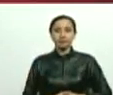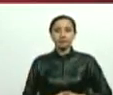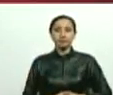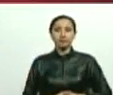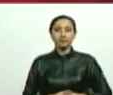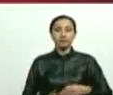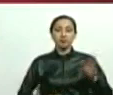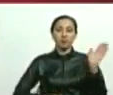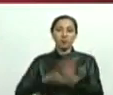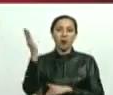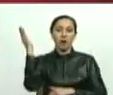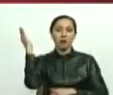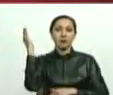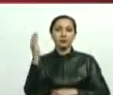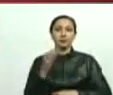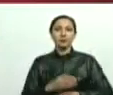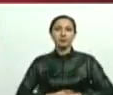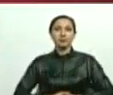de aquí.